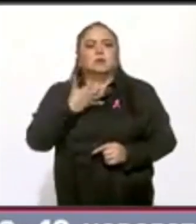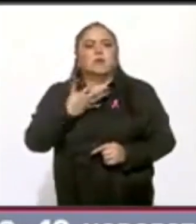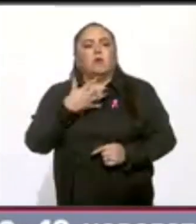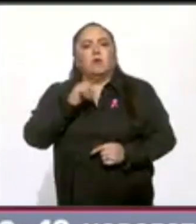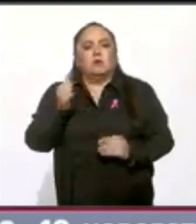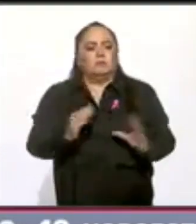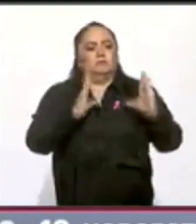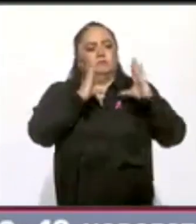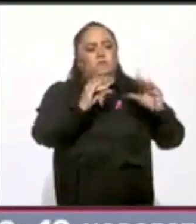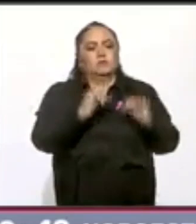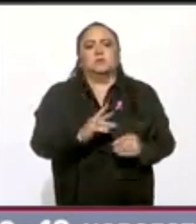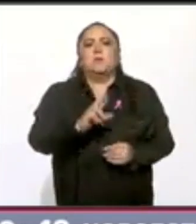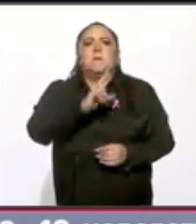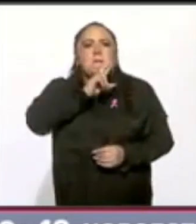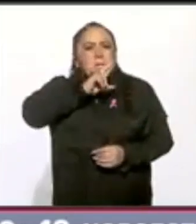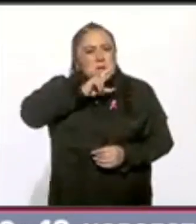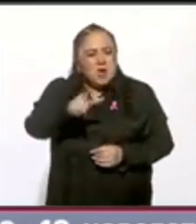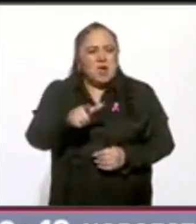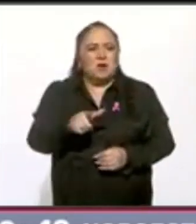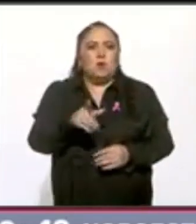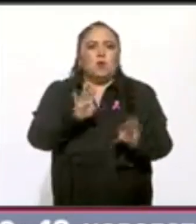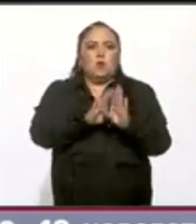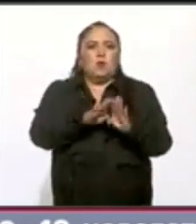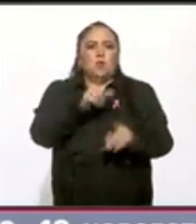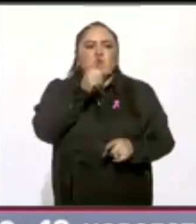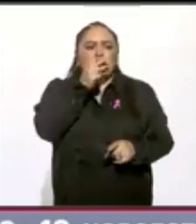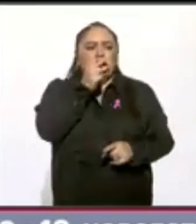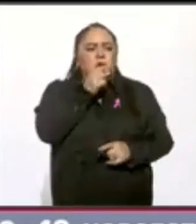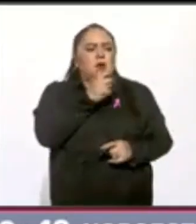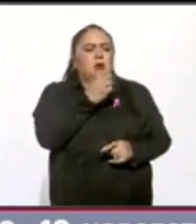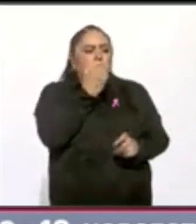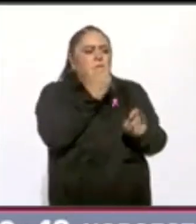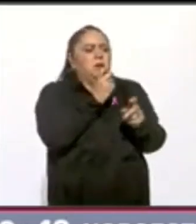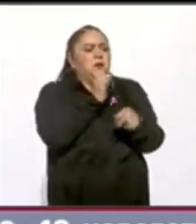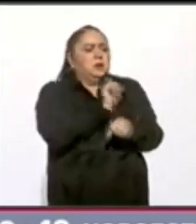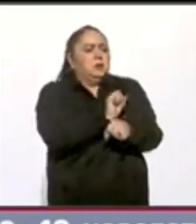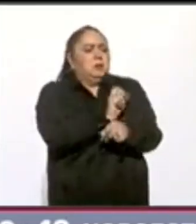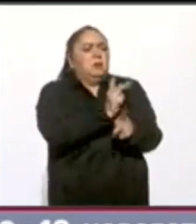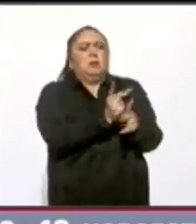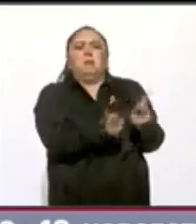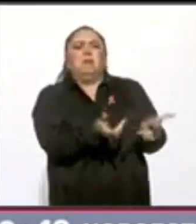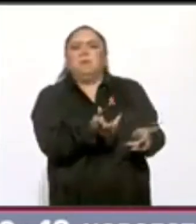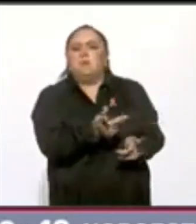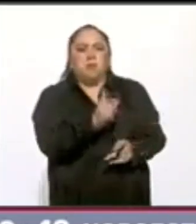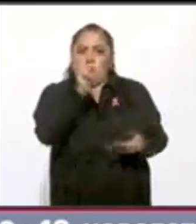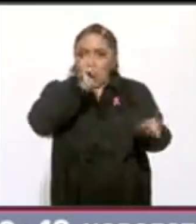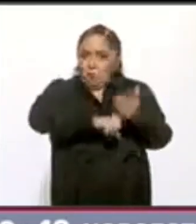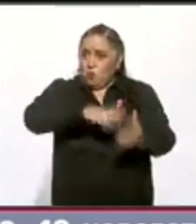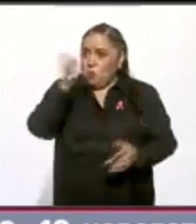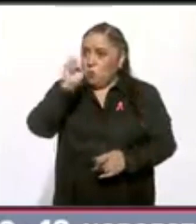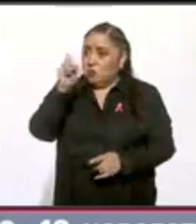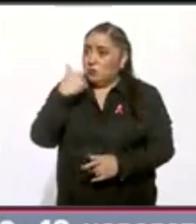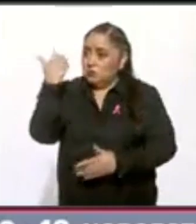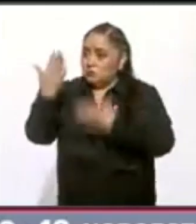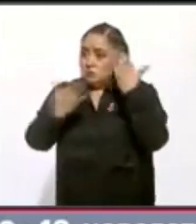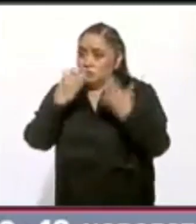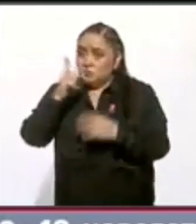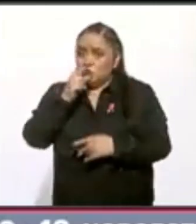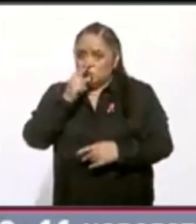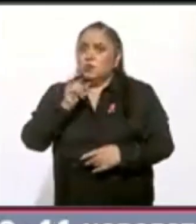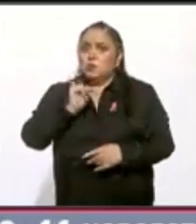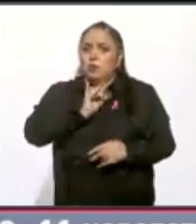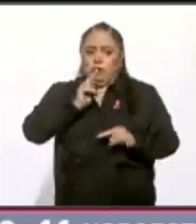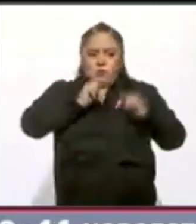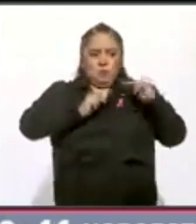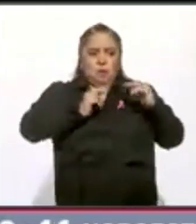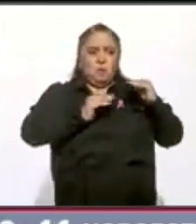Estamos capacitándolos mejor, haciendo una carrera policial. ¿Eso qué quiere decir? Que el policía, cuando entra a la policía, sabe si puede subir